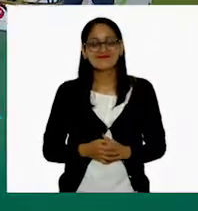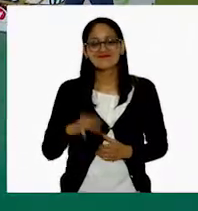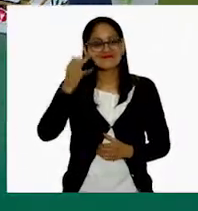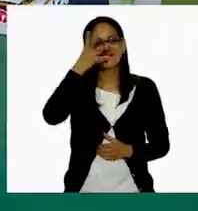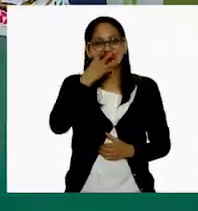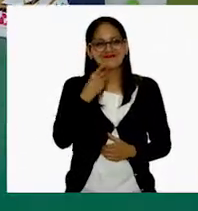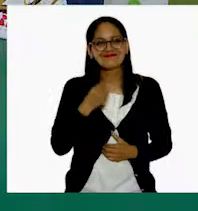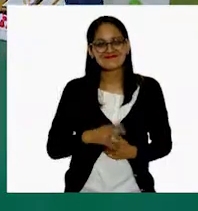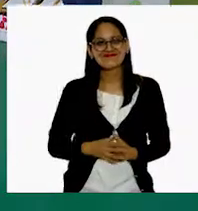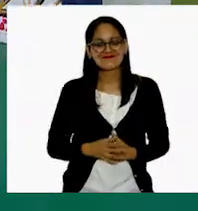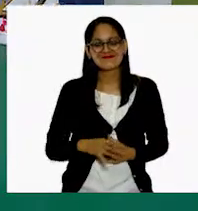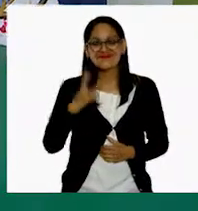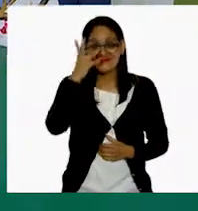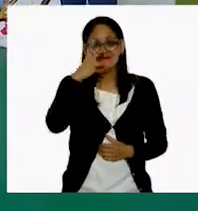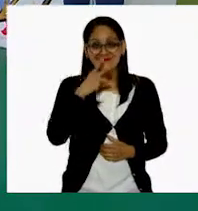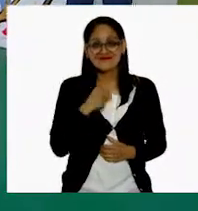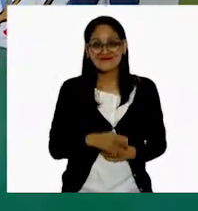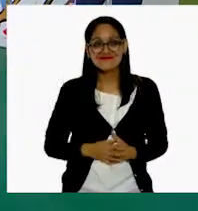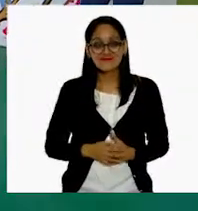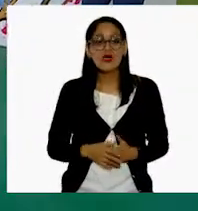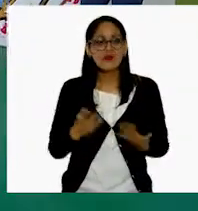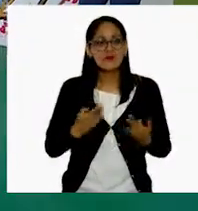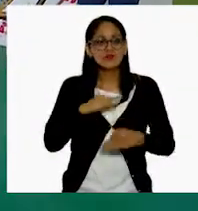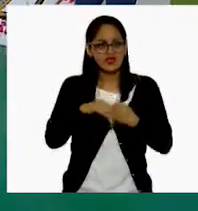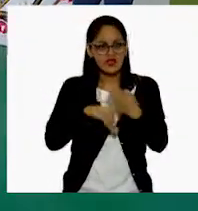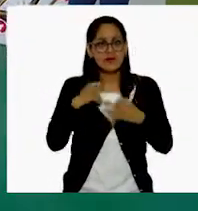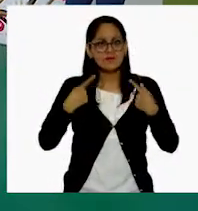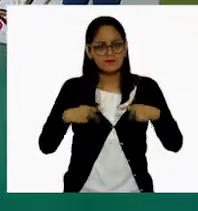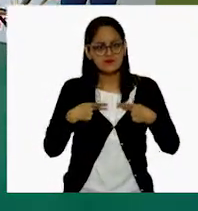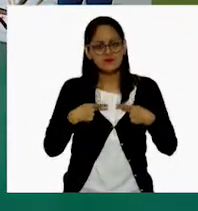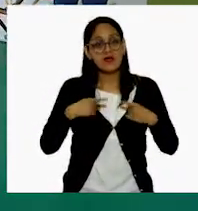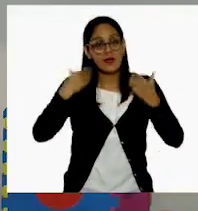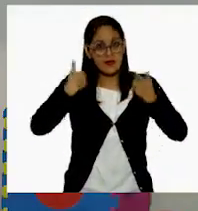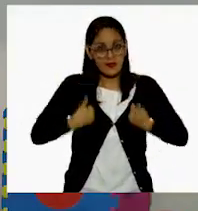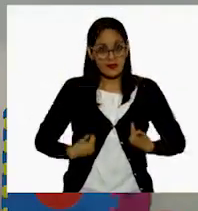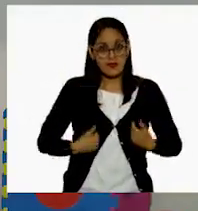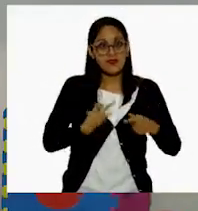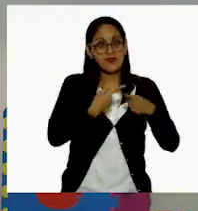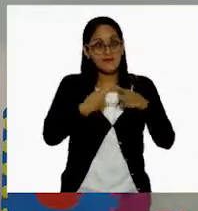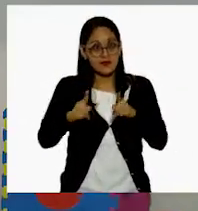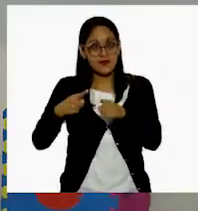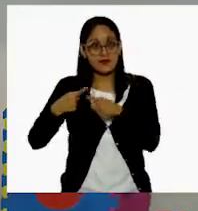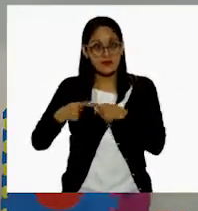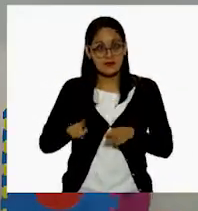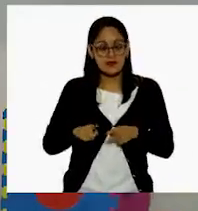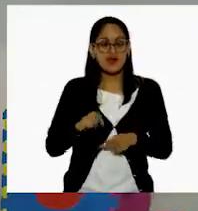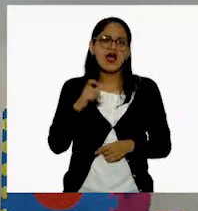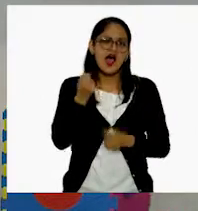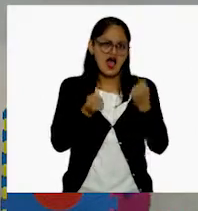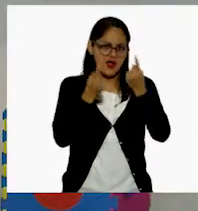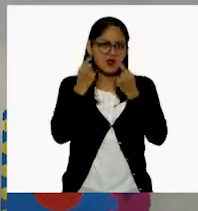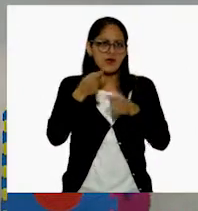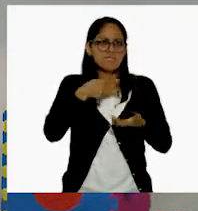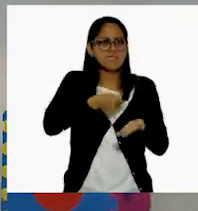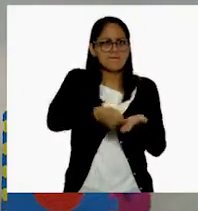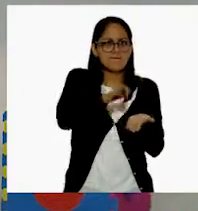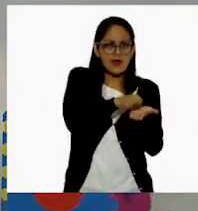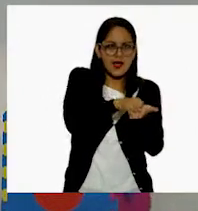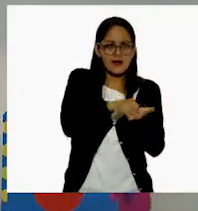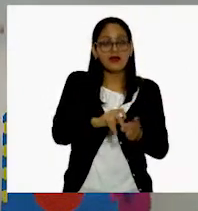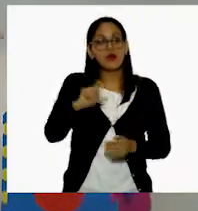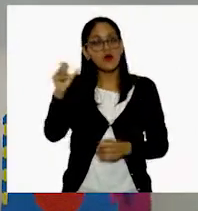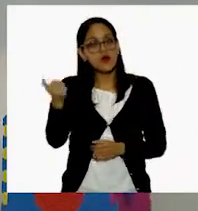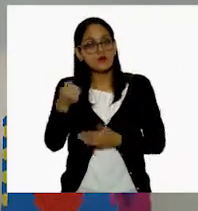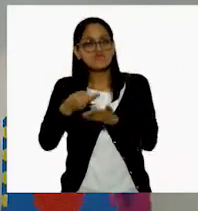qué bonita. Ay, qué bonita. Todas las personas somos diferentes. Algunas son más valientes a otras y otras nos dan más